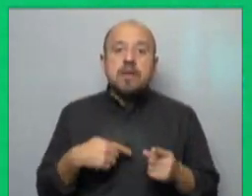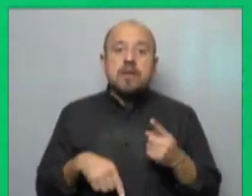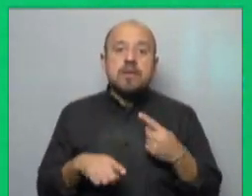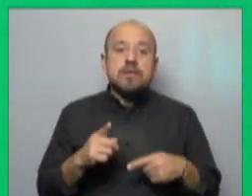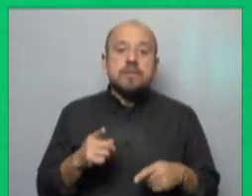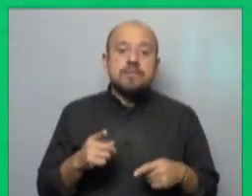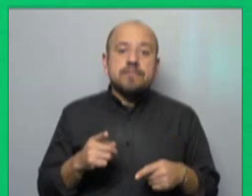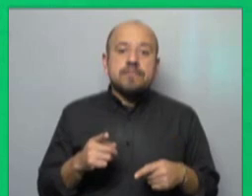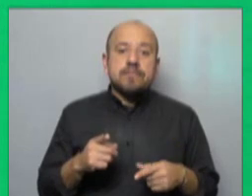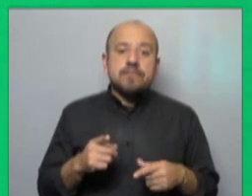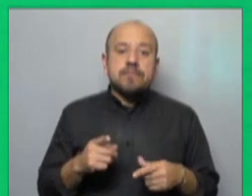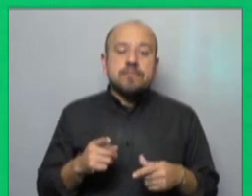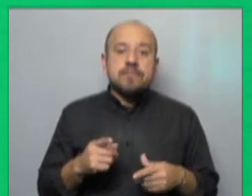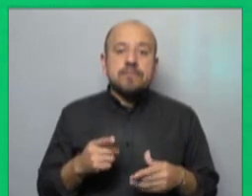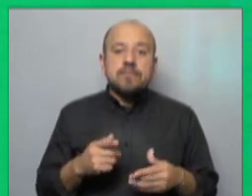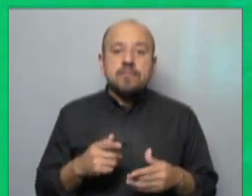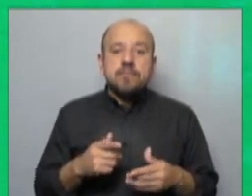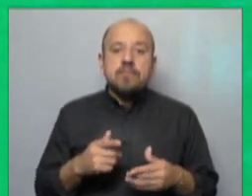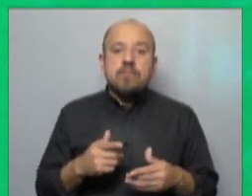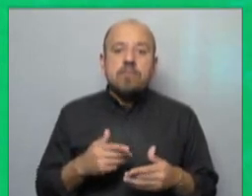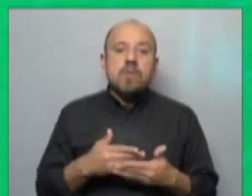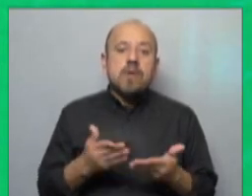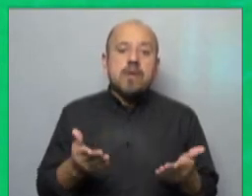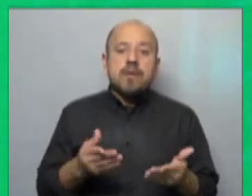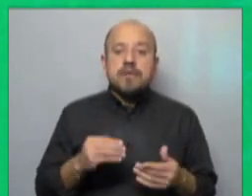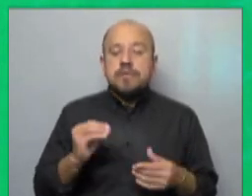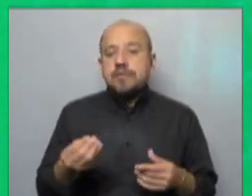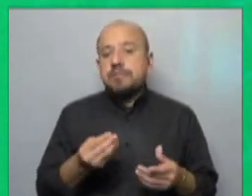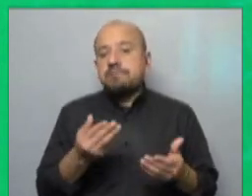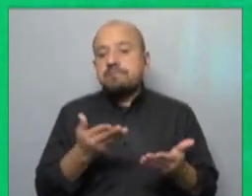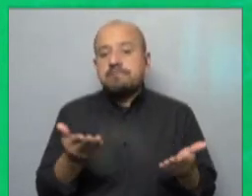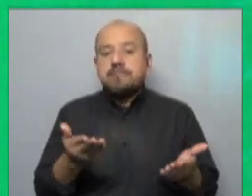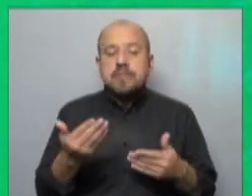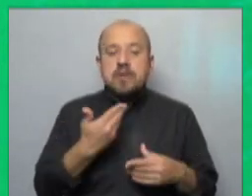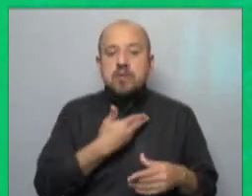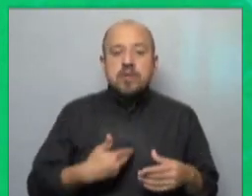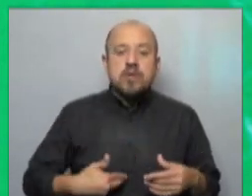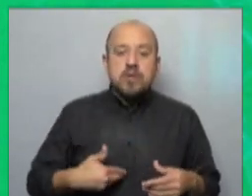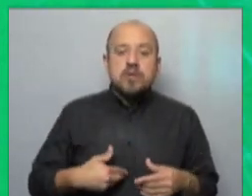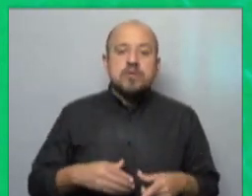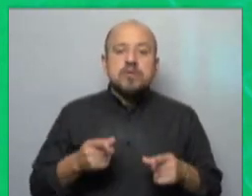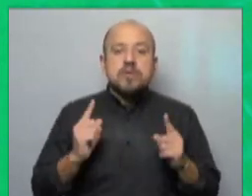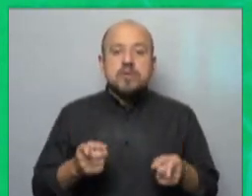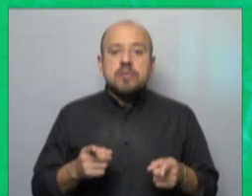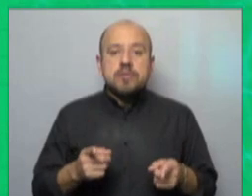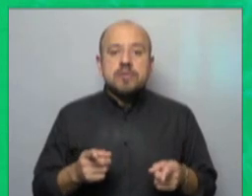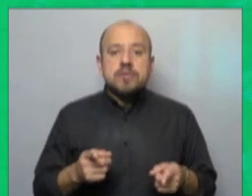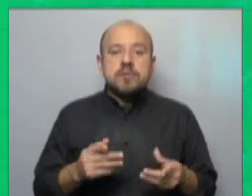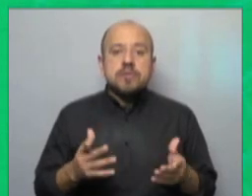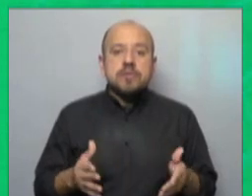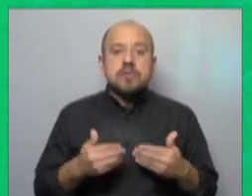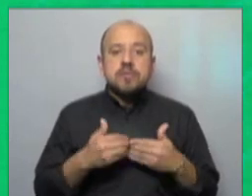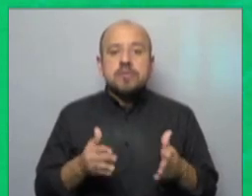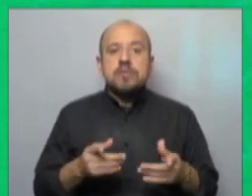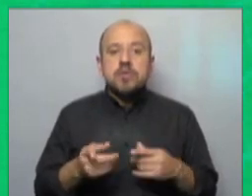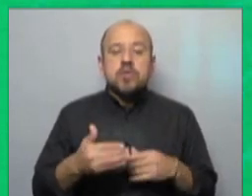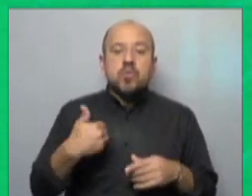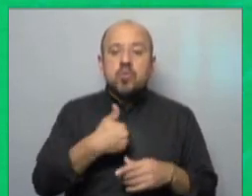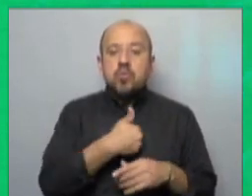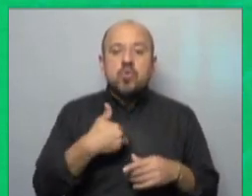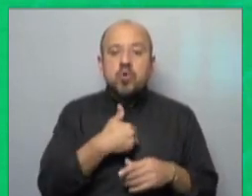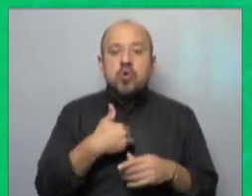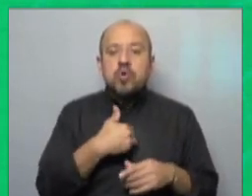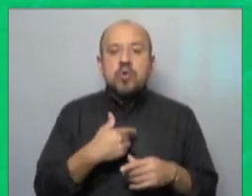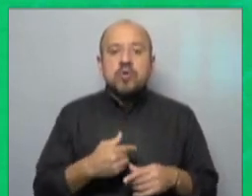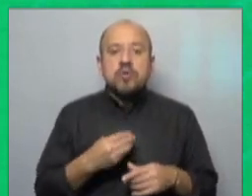lo descoloca no solamente en la pérdida del gobierno sino también en empezar a ocupar un rol de oposición